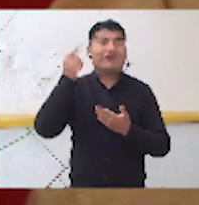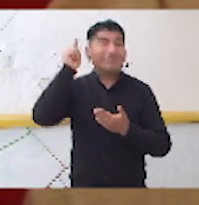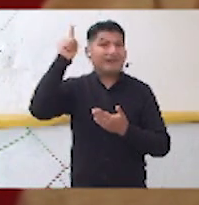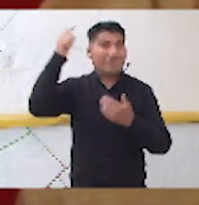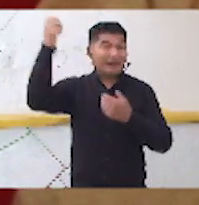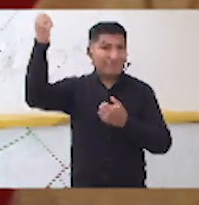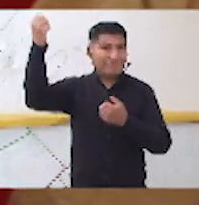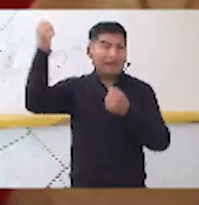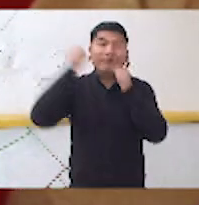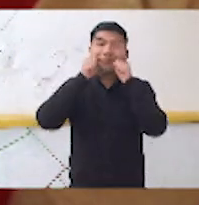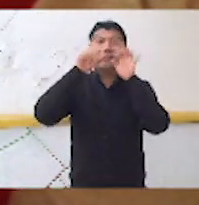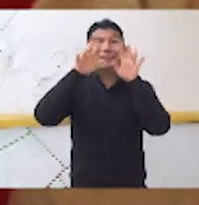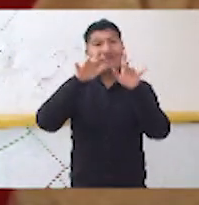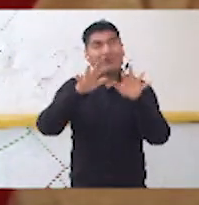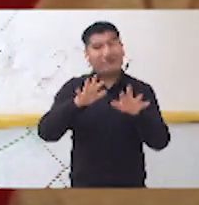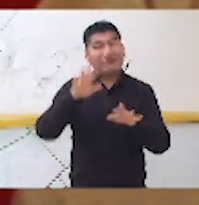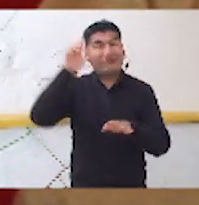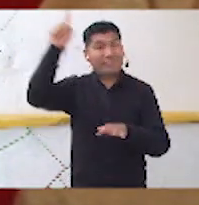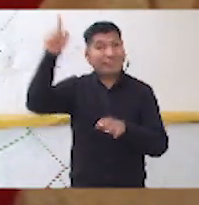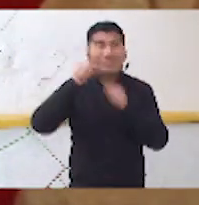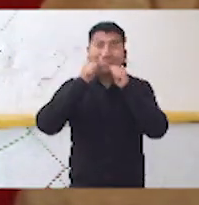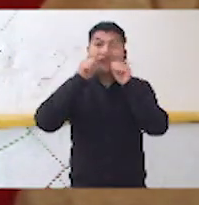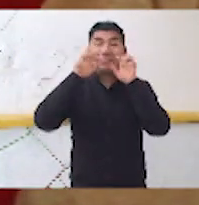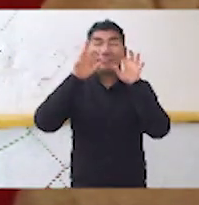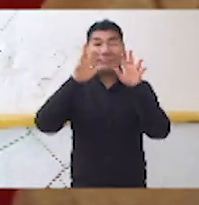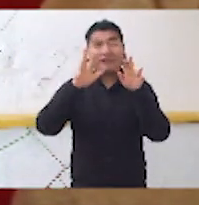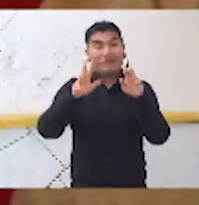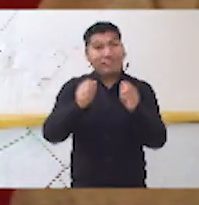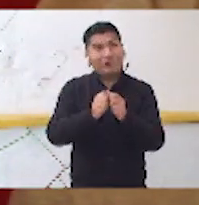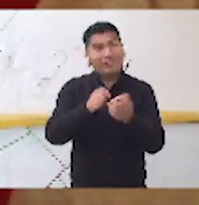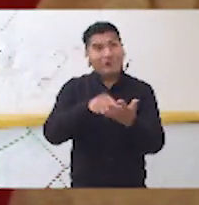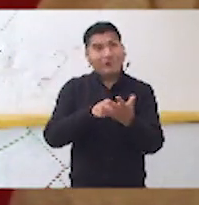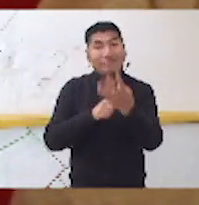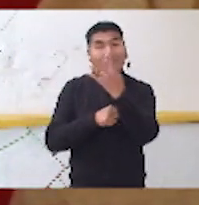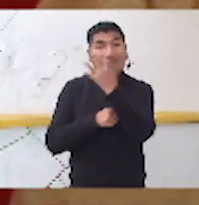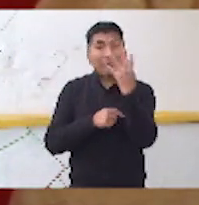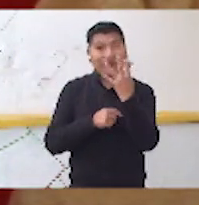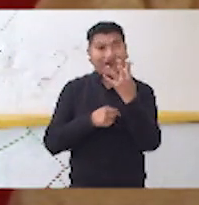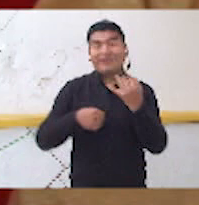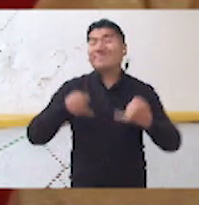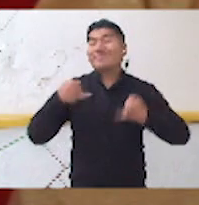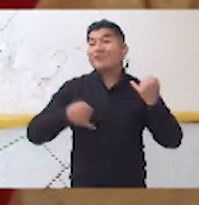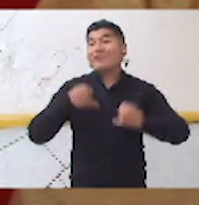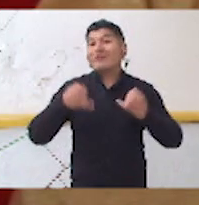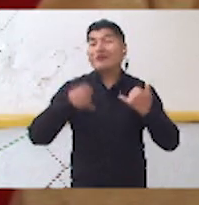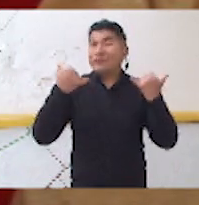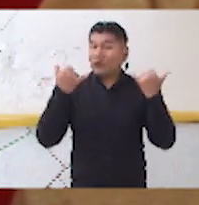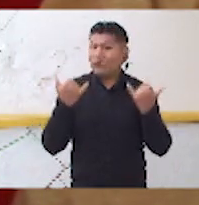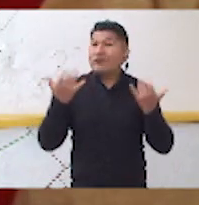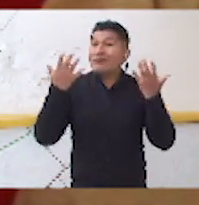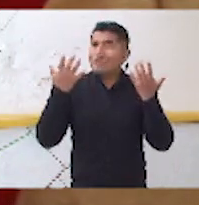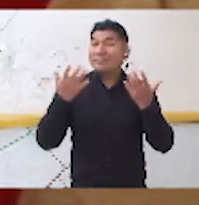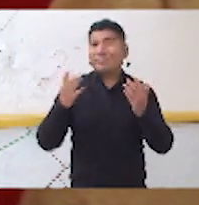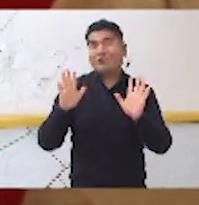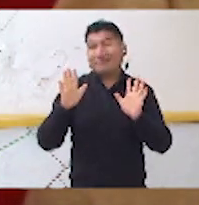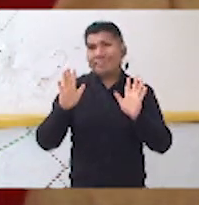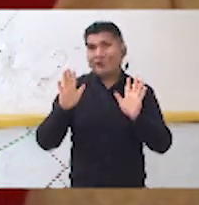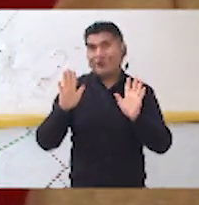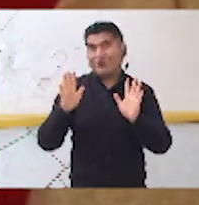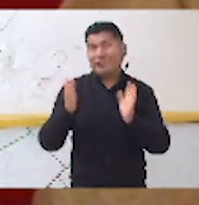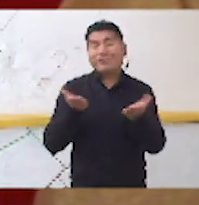bendiciendo. De manera especial nos está bendiciendo con estos 4 jóvenes que hoy ya se